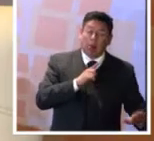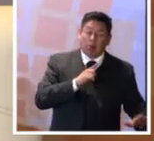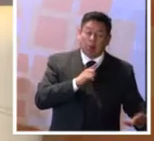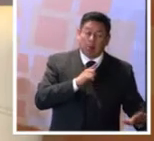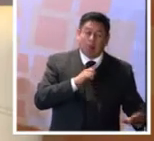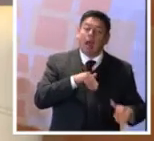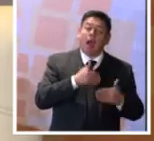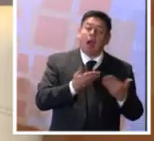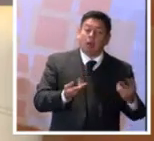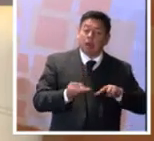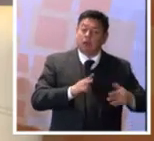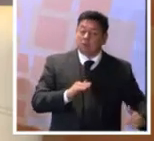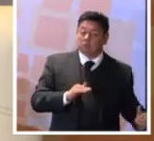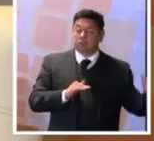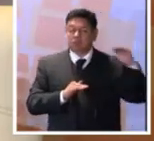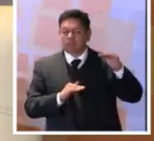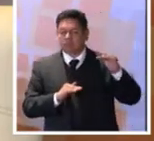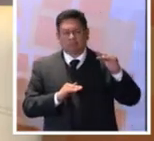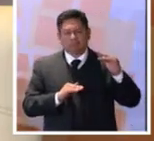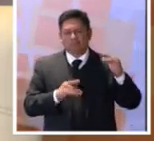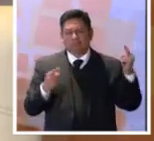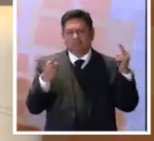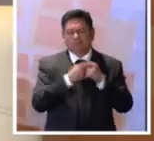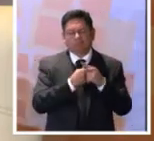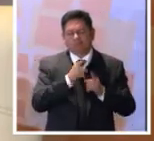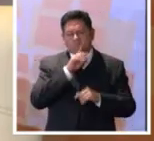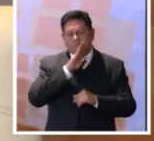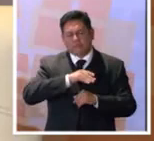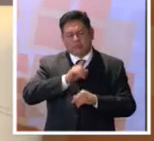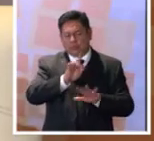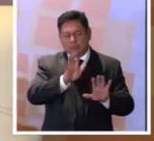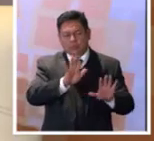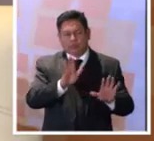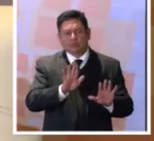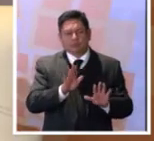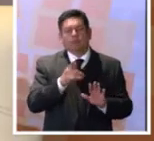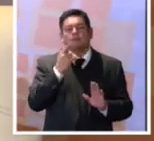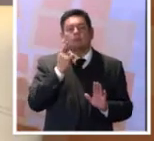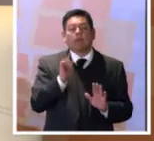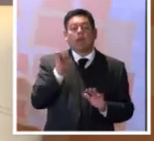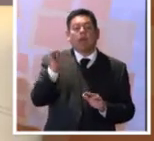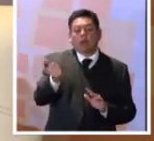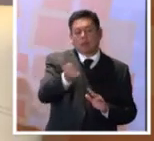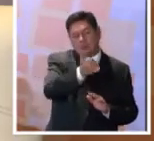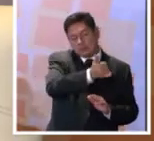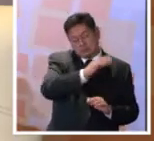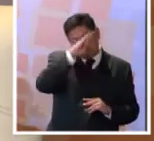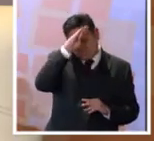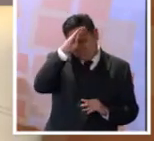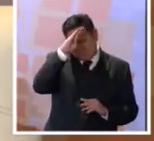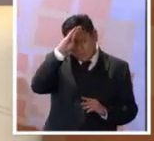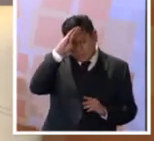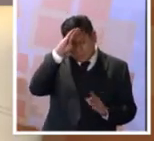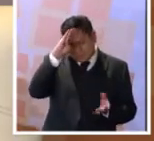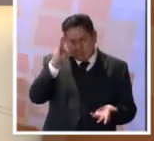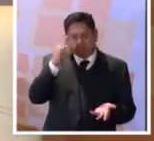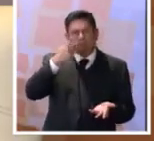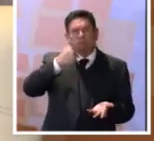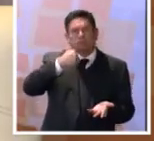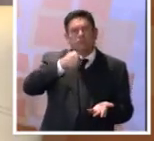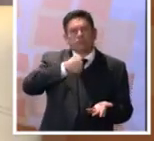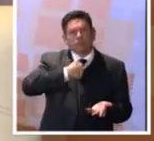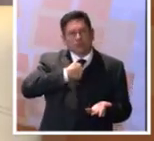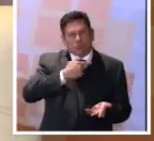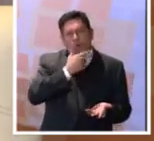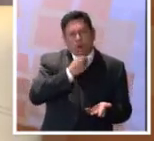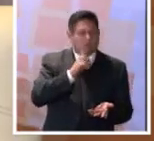foco. Estamos completamente en un error. Si cada quien en su interior se pregunta a sí mismo,